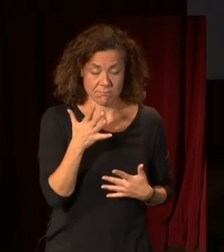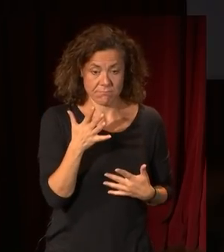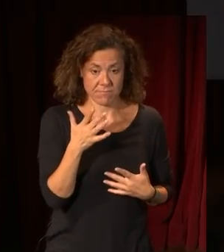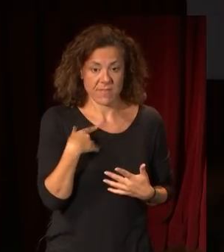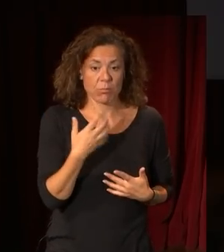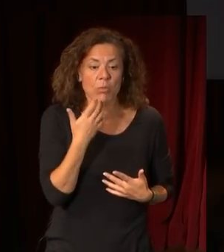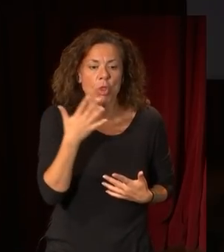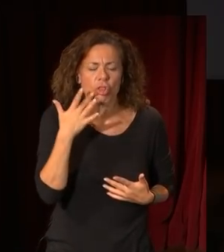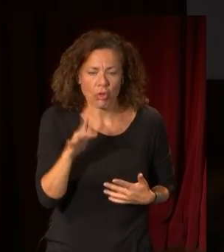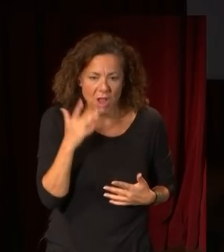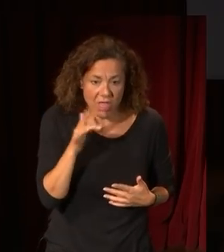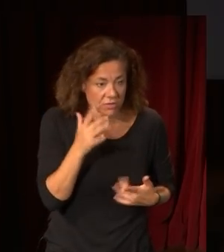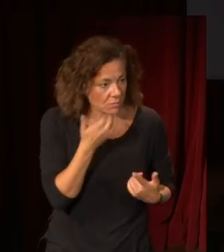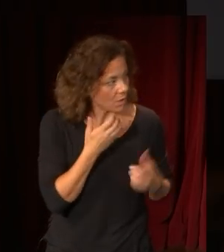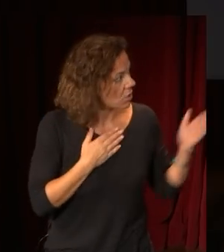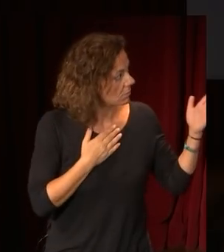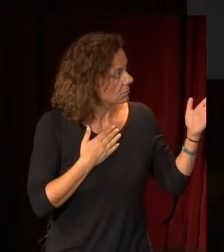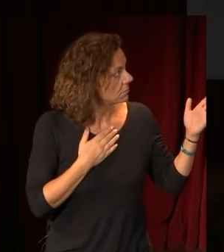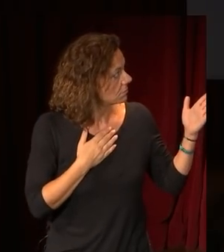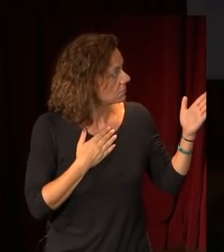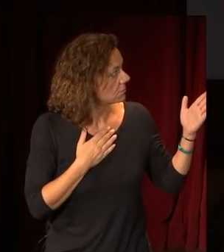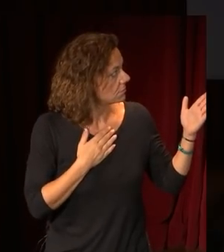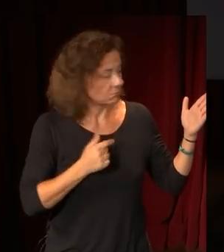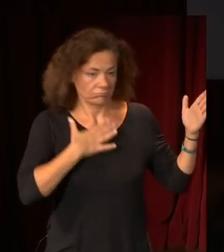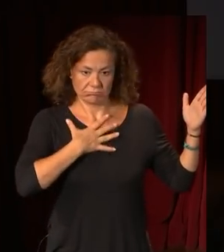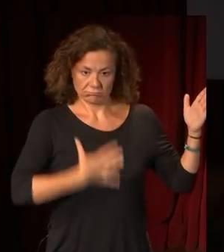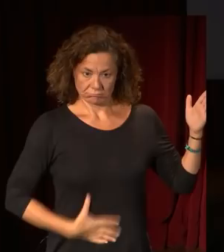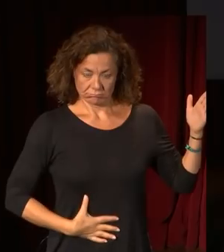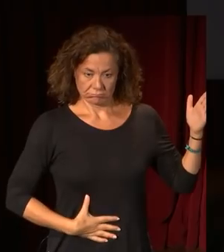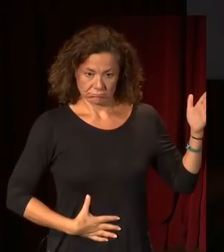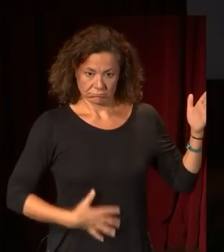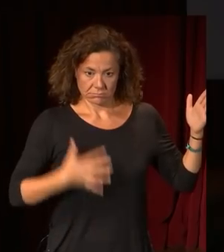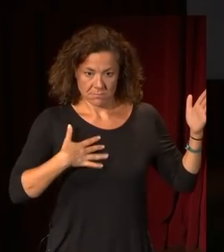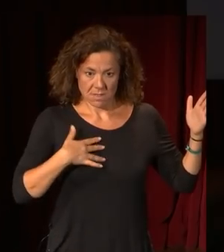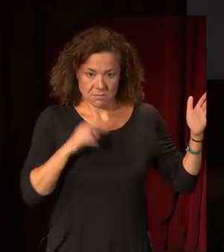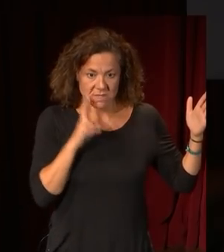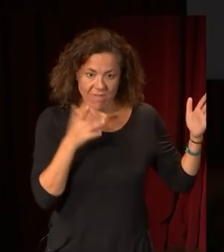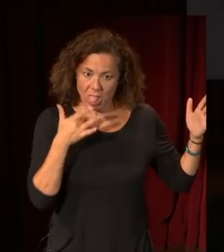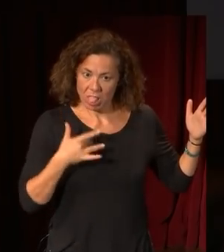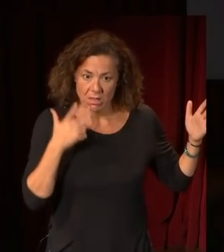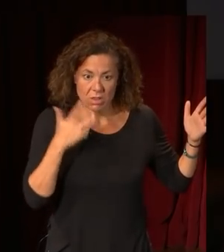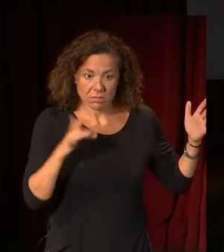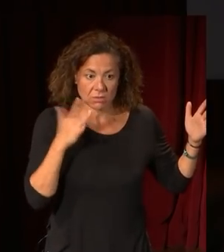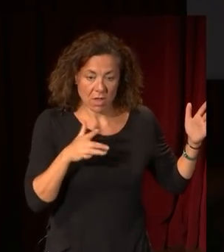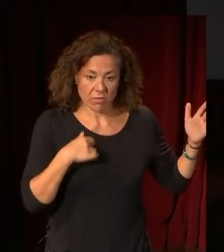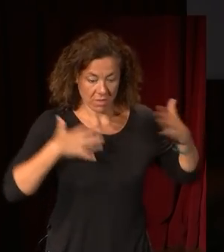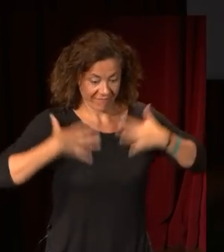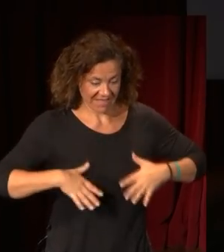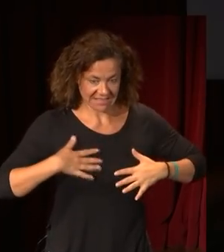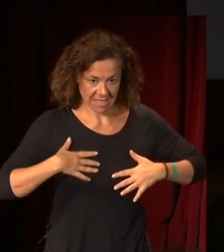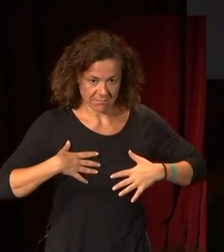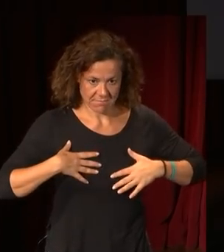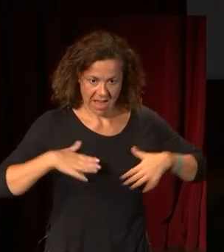doradas como pueden ser en este caso esta espléndida armadura cromada que viste el arcángel